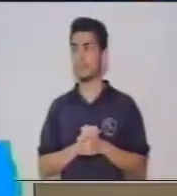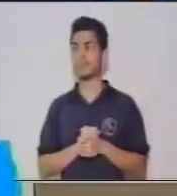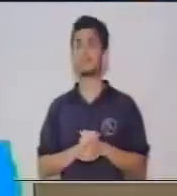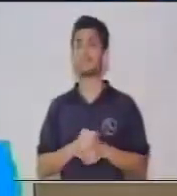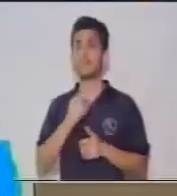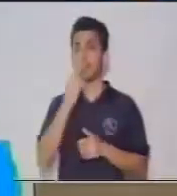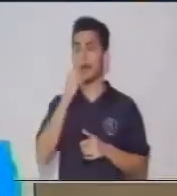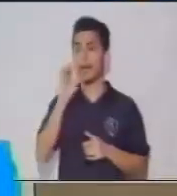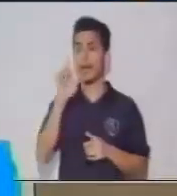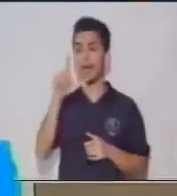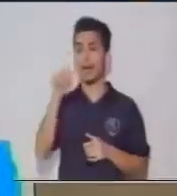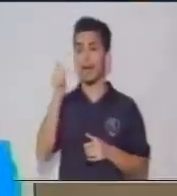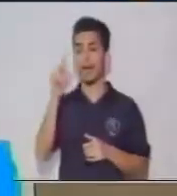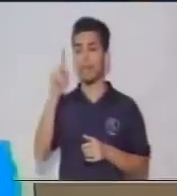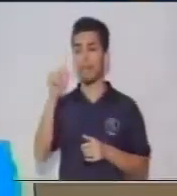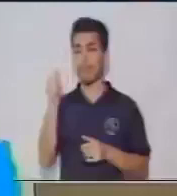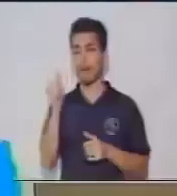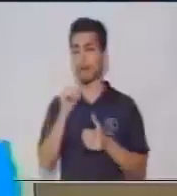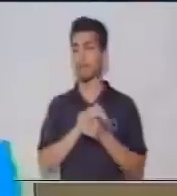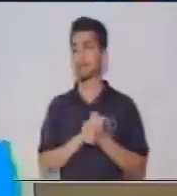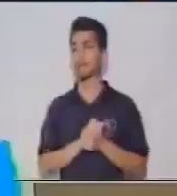helada,